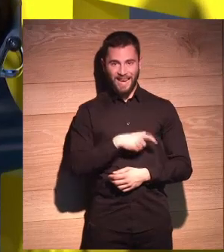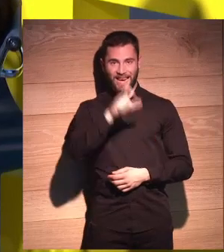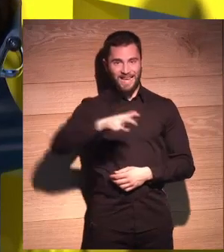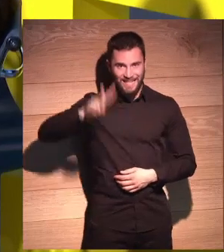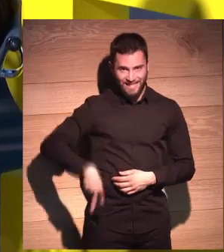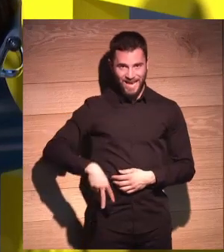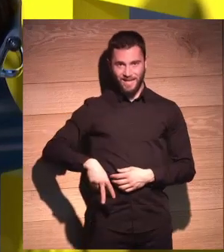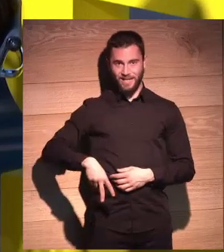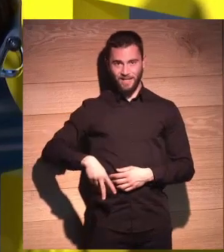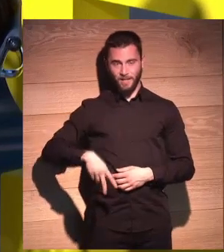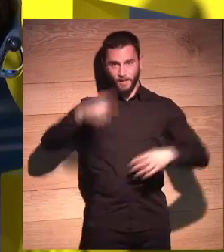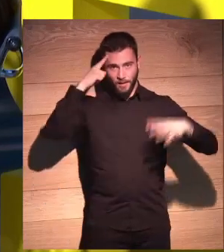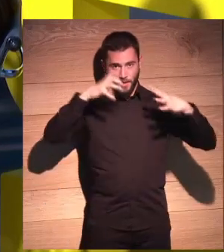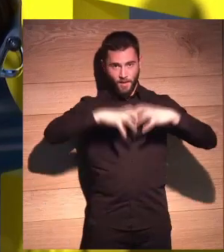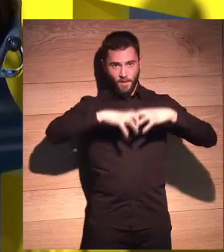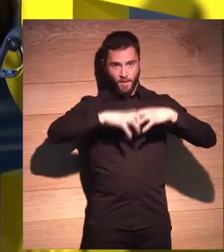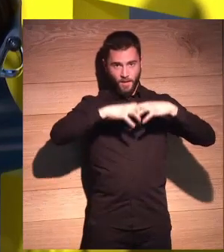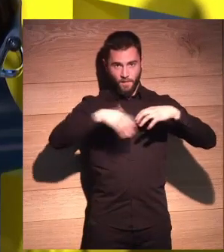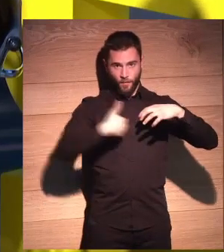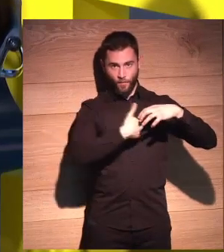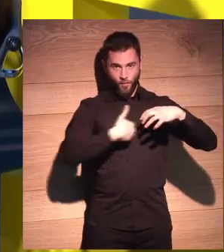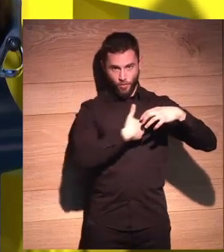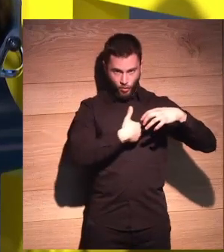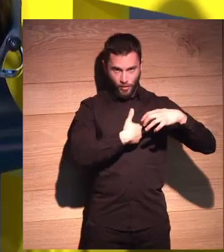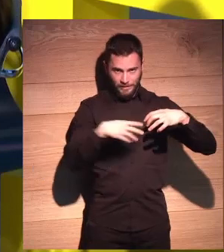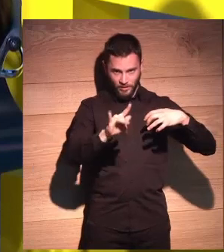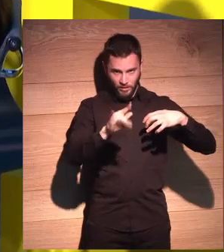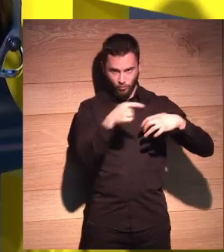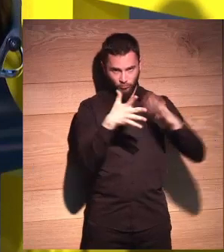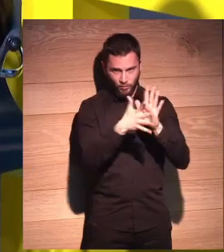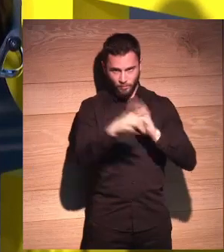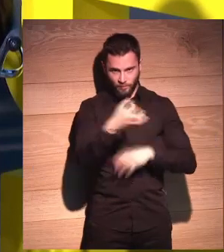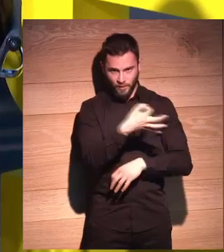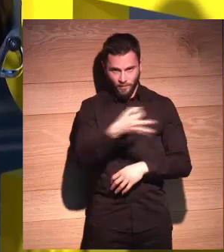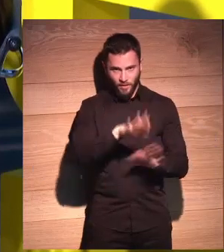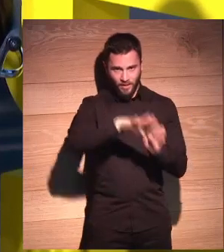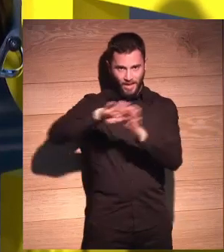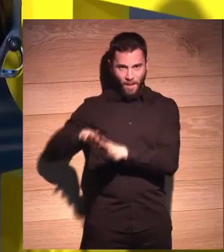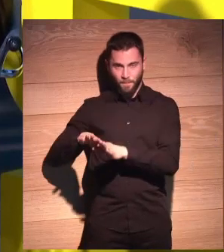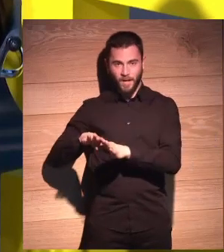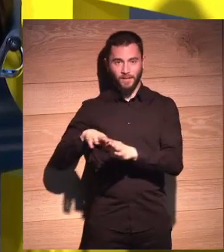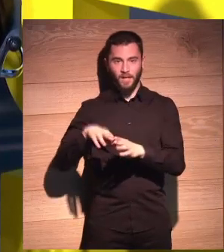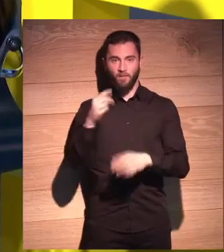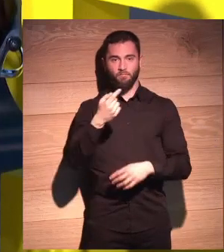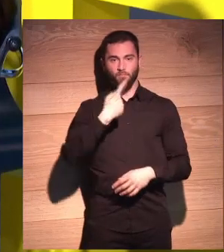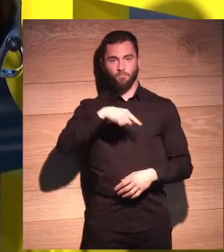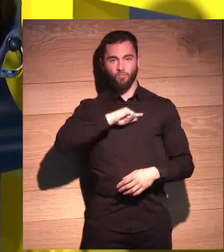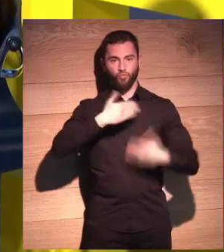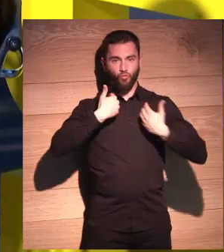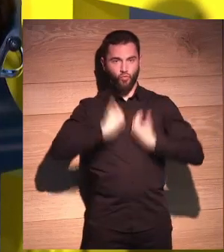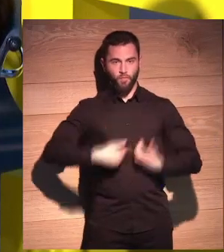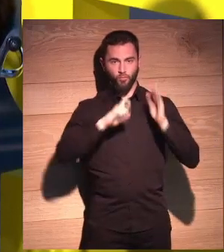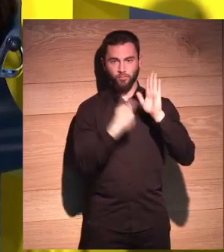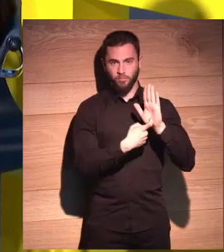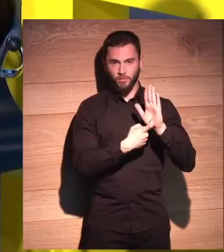no solo lo tenemos en el cerebro y en las funciones que tú has explicado magníficamente, sino, digamos, en todo nuestro cuerpo, ¿no? Y que